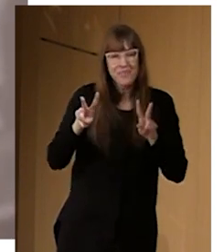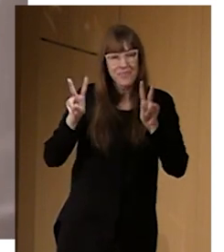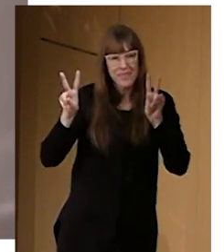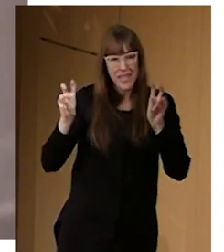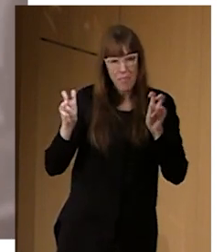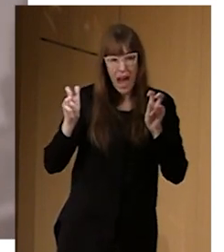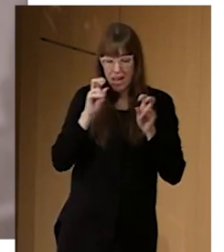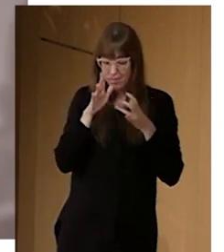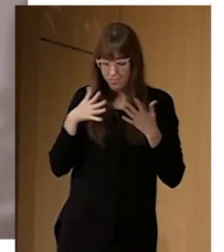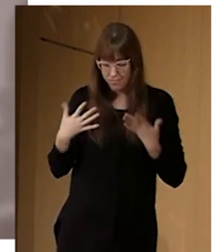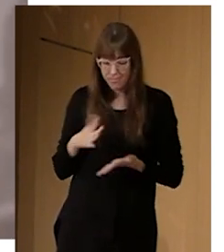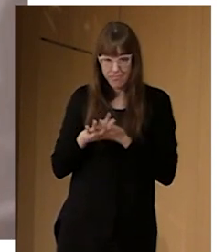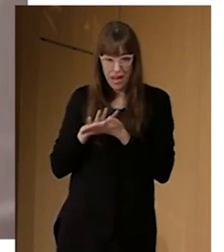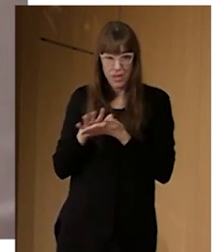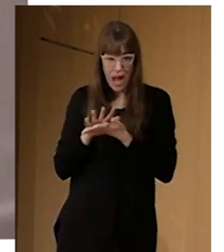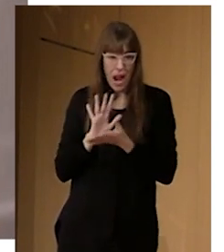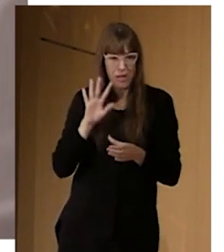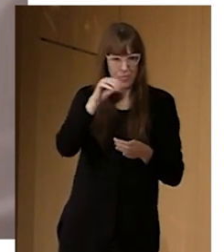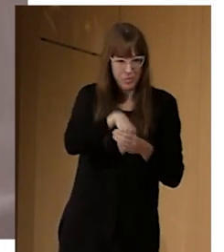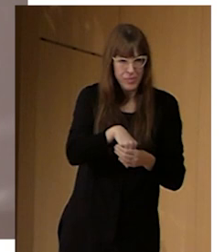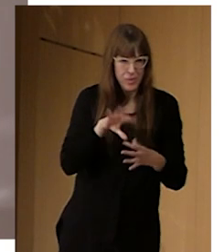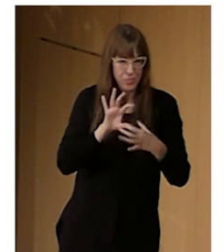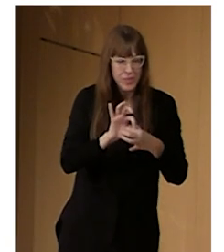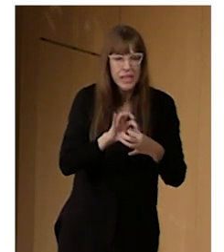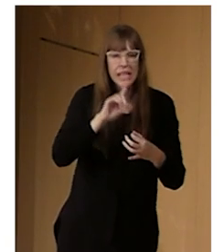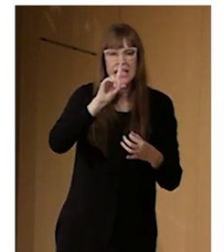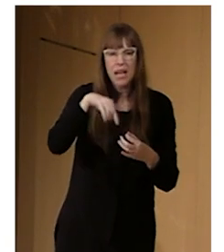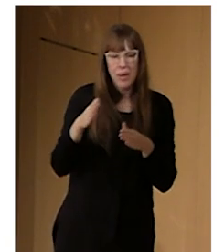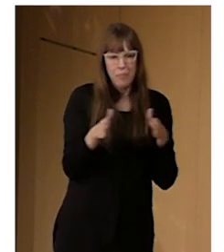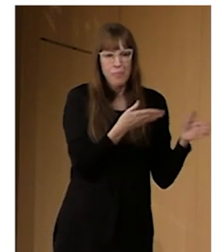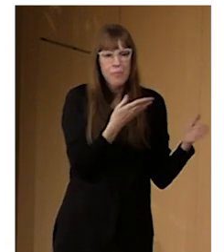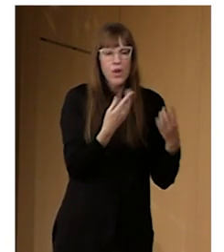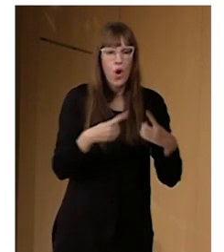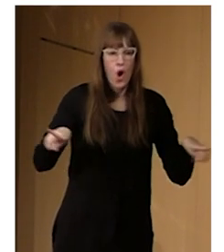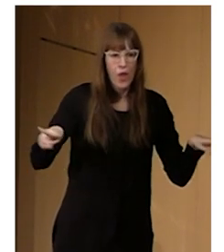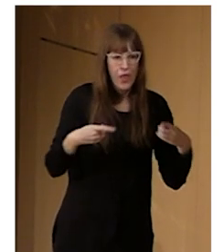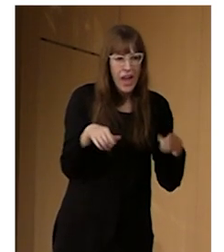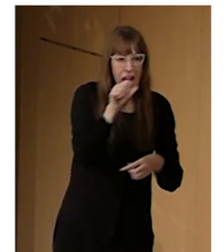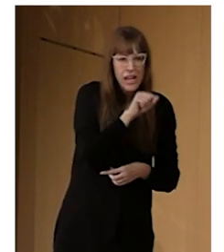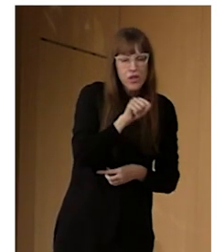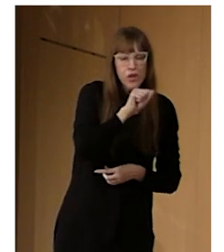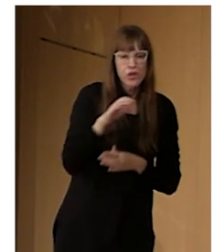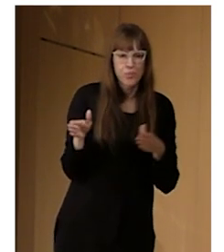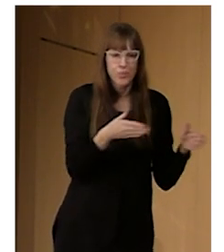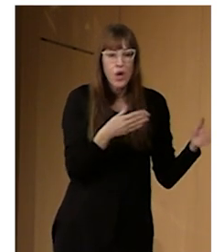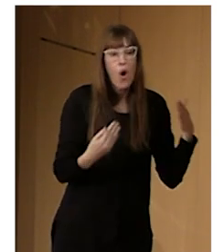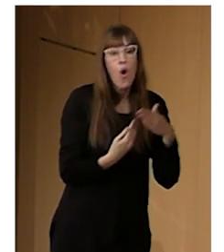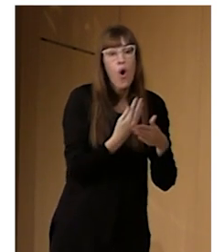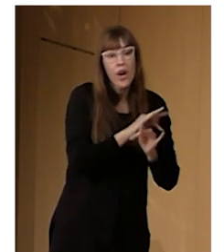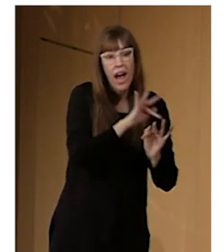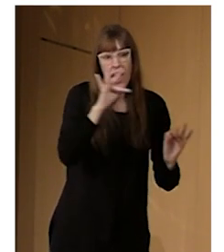que vamos a hablar hoy hacemos conciertos hacemos jornadas hacemos